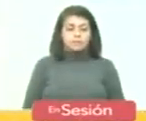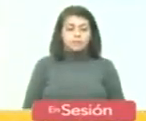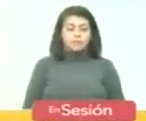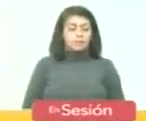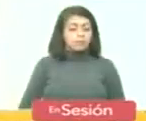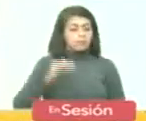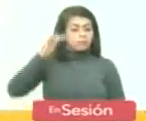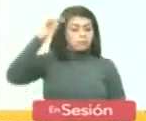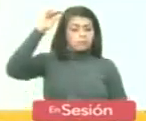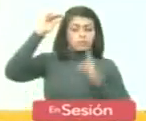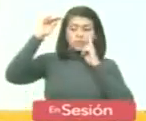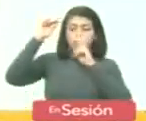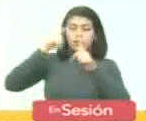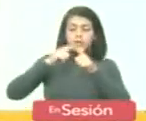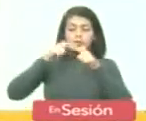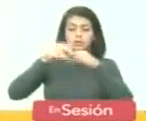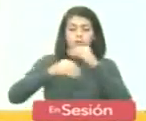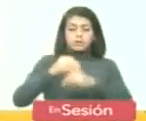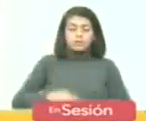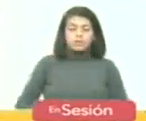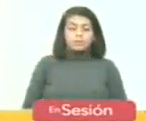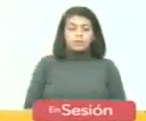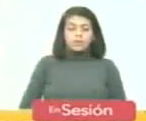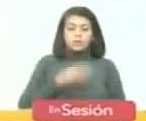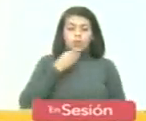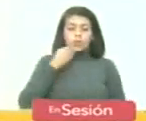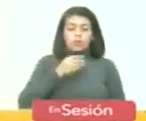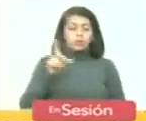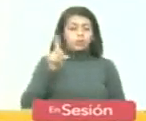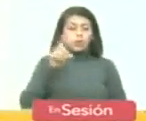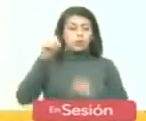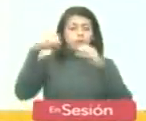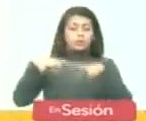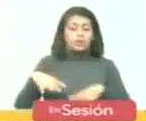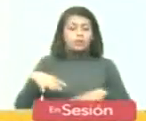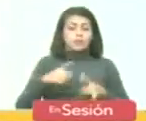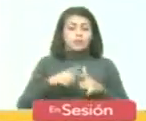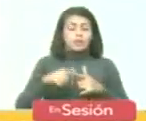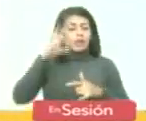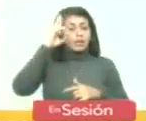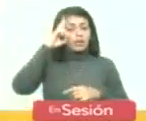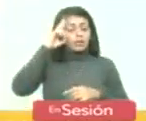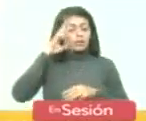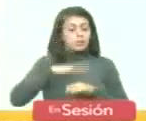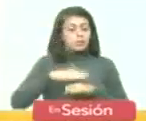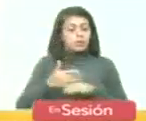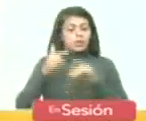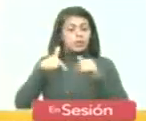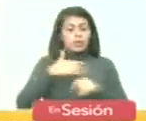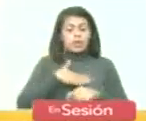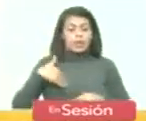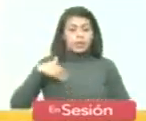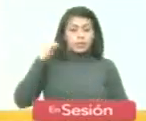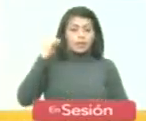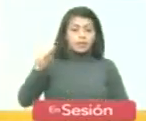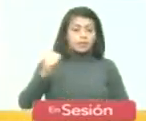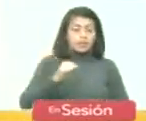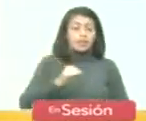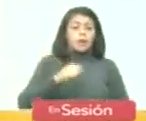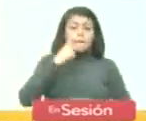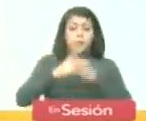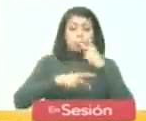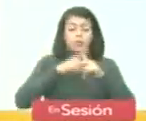Crecimos viendo a estos jóvenes que no abandonaban el frente. Y esa es la razón por la que querían asesinar al alto mando